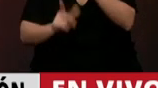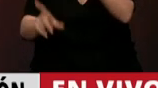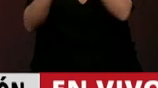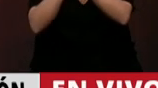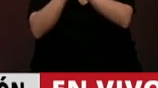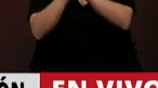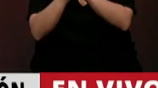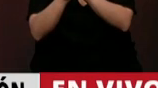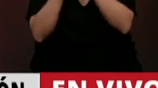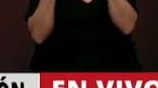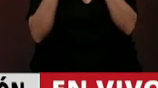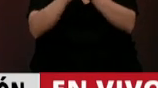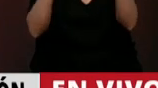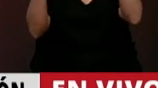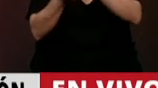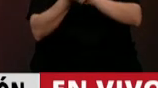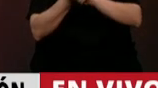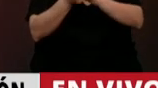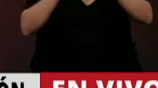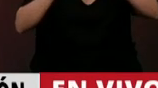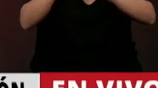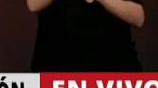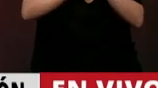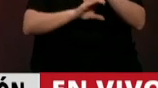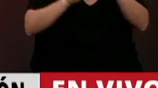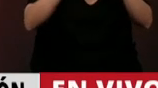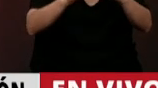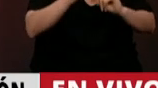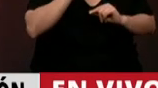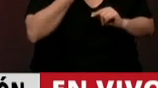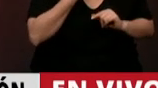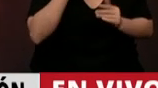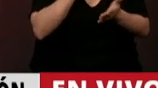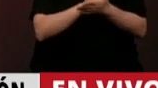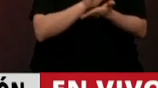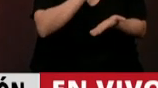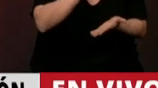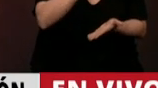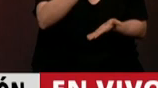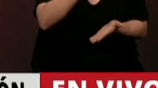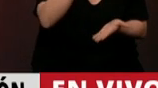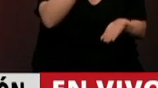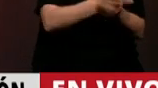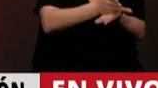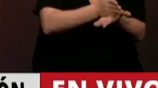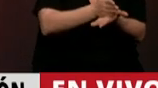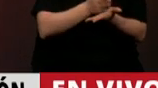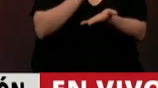por el cual se modifica el capítulo 13 del régimen de infracciones y sanciones de la